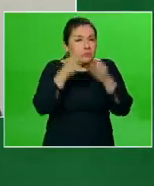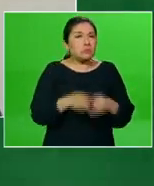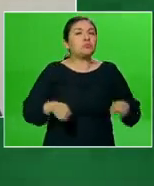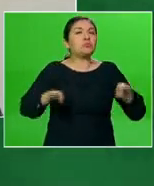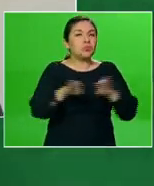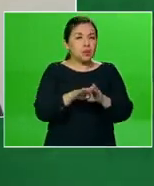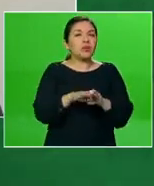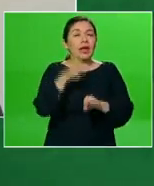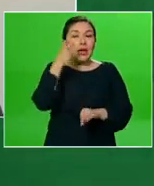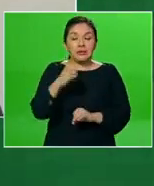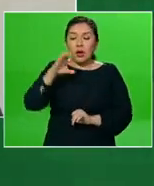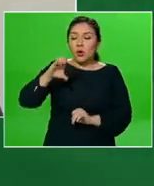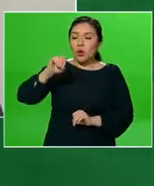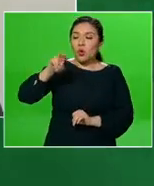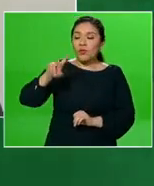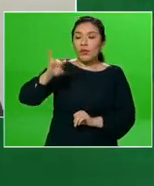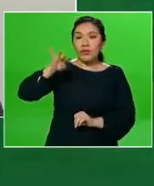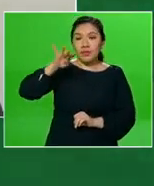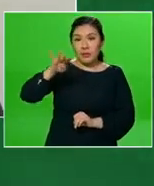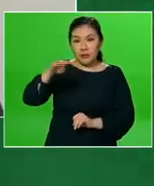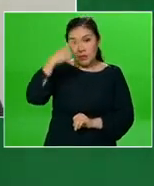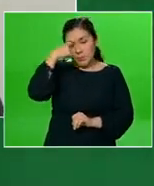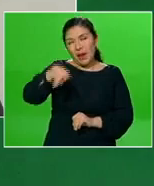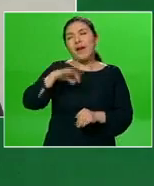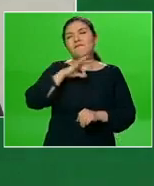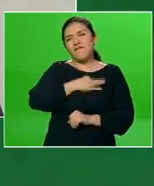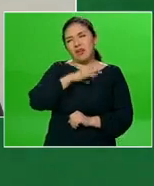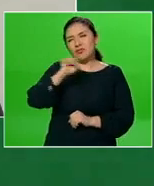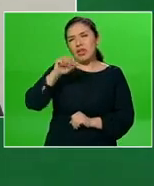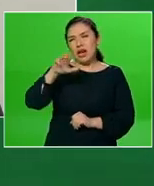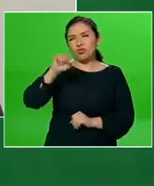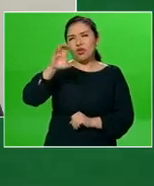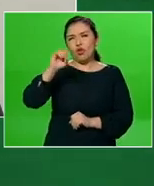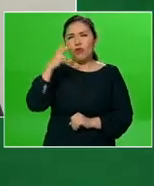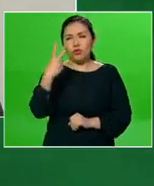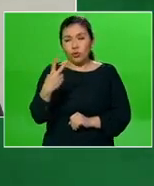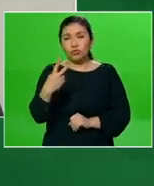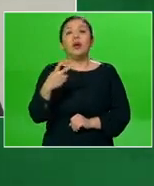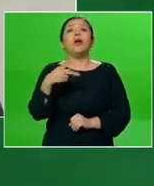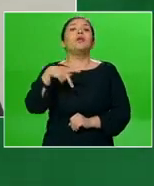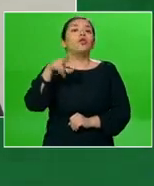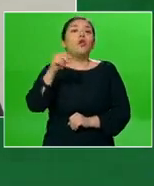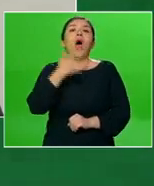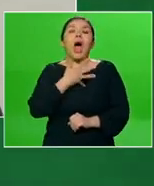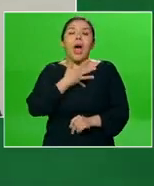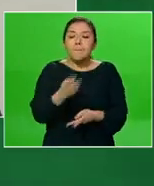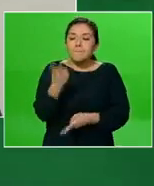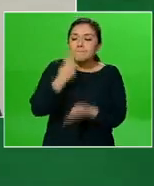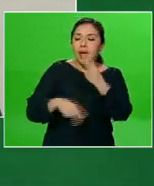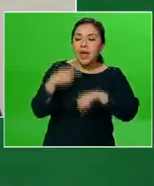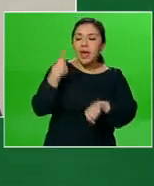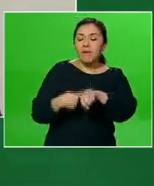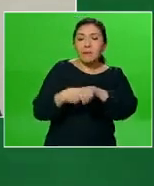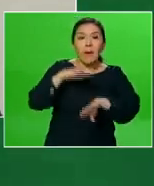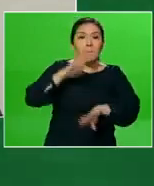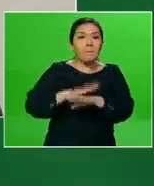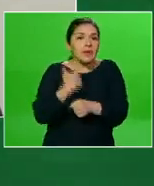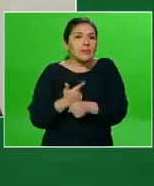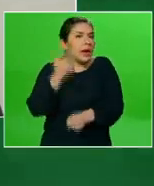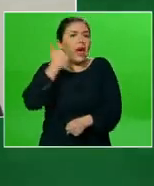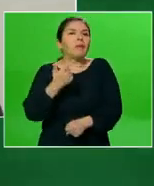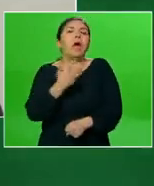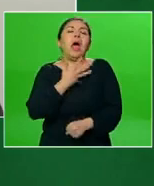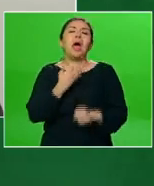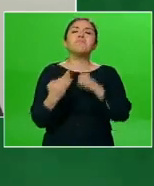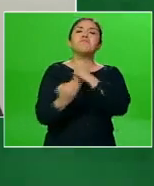lakovic del virus sars con 2 no voy a desarrollar enfermedad grave de cubrir 19